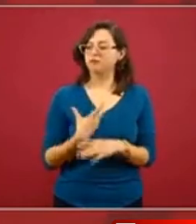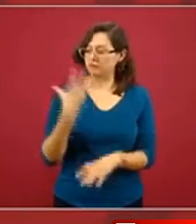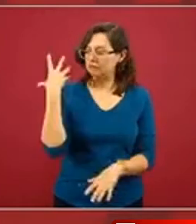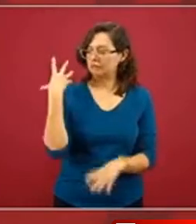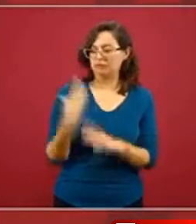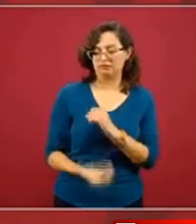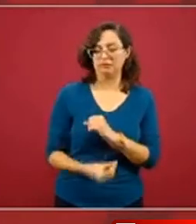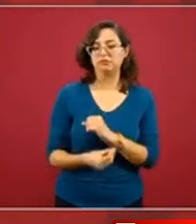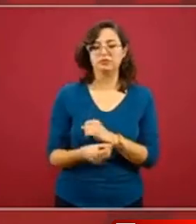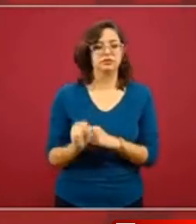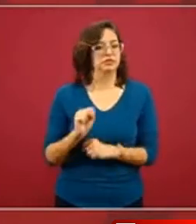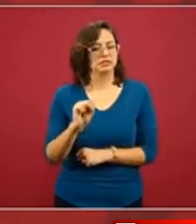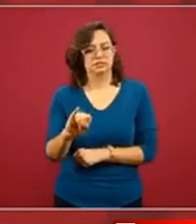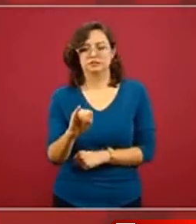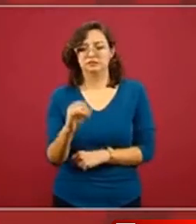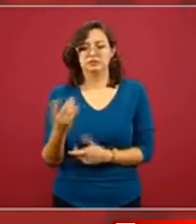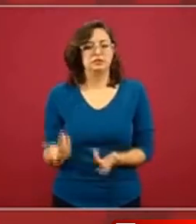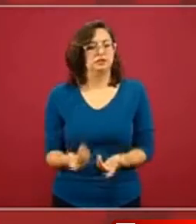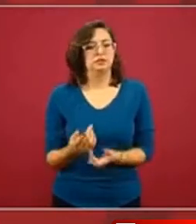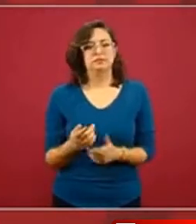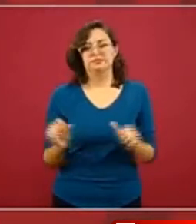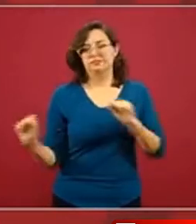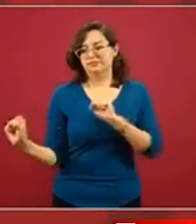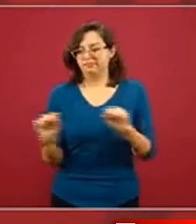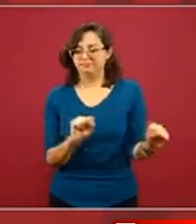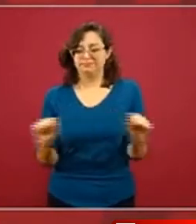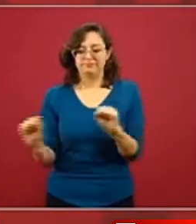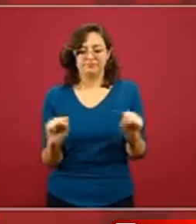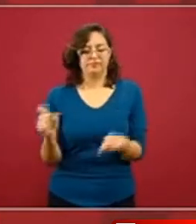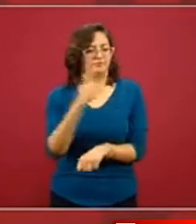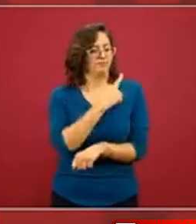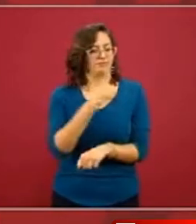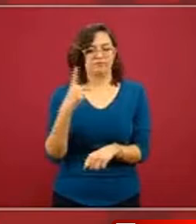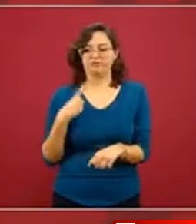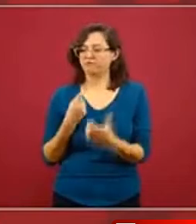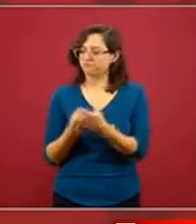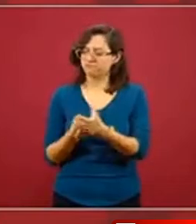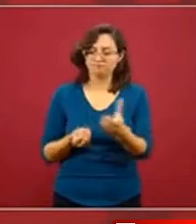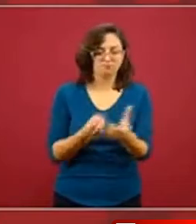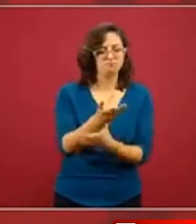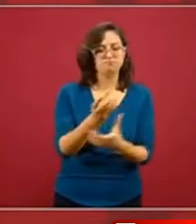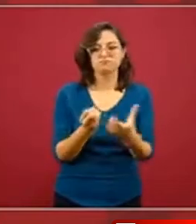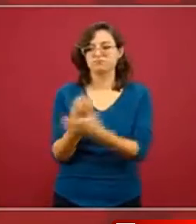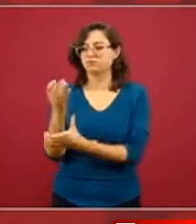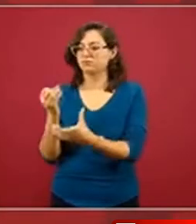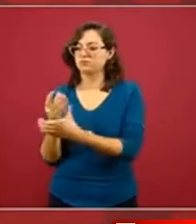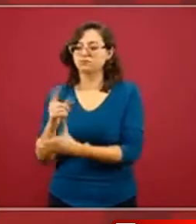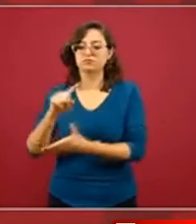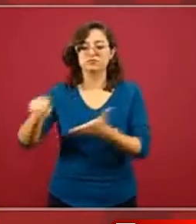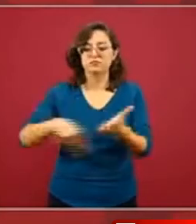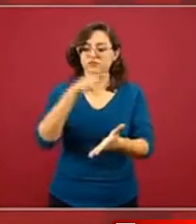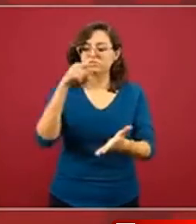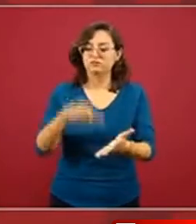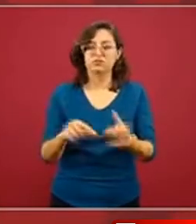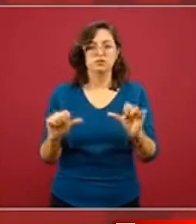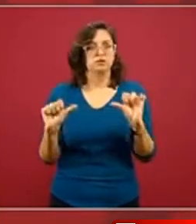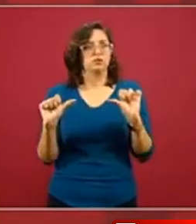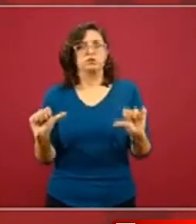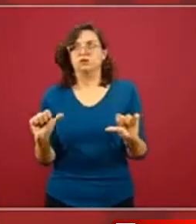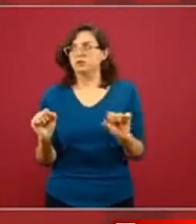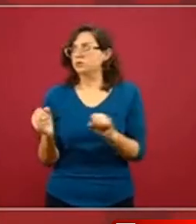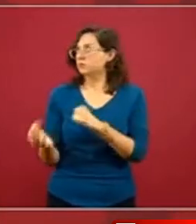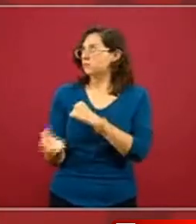en materia de pocos segundos o minutos tiene que resolverse que las personas estemos en un sitio